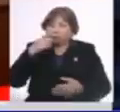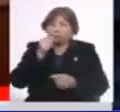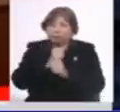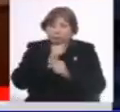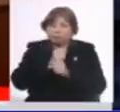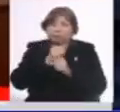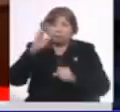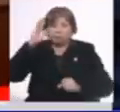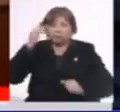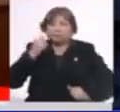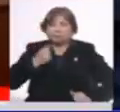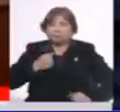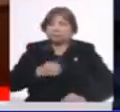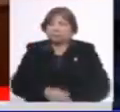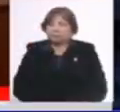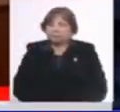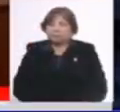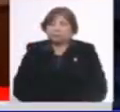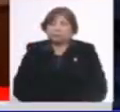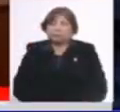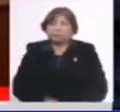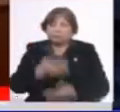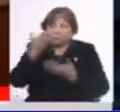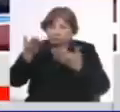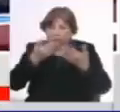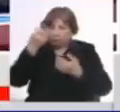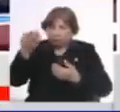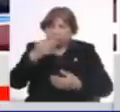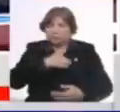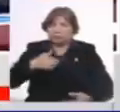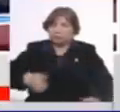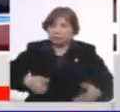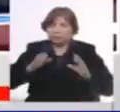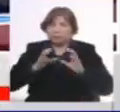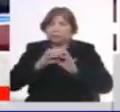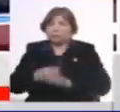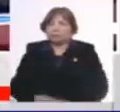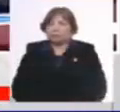labor policial. Y quedo a sus órdenes, señor presidente de la Comisión.